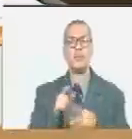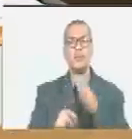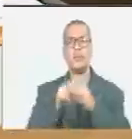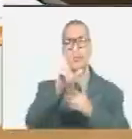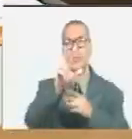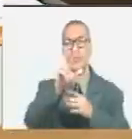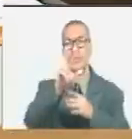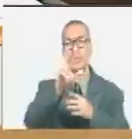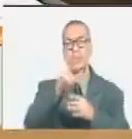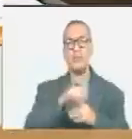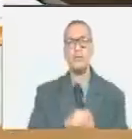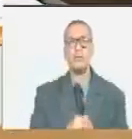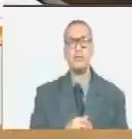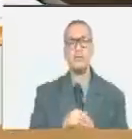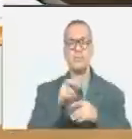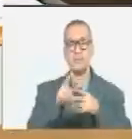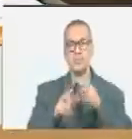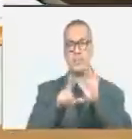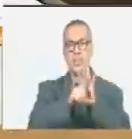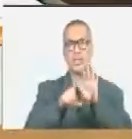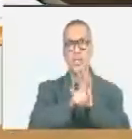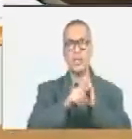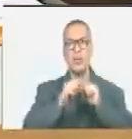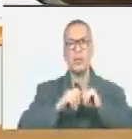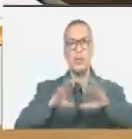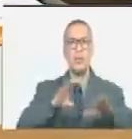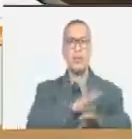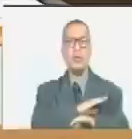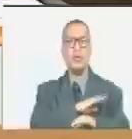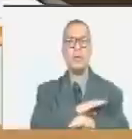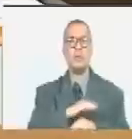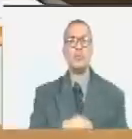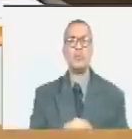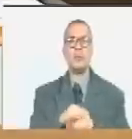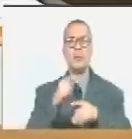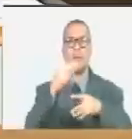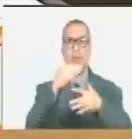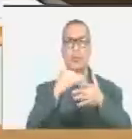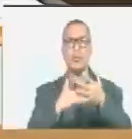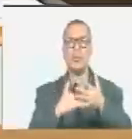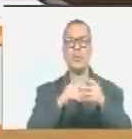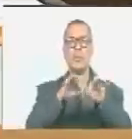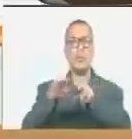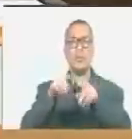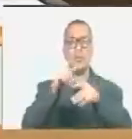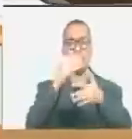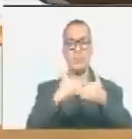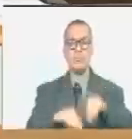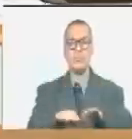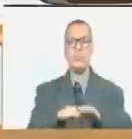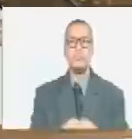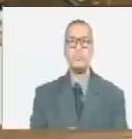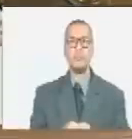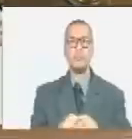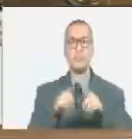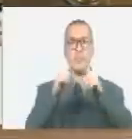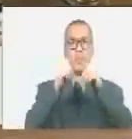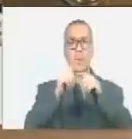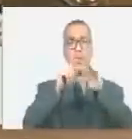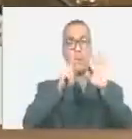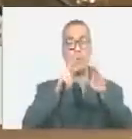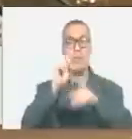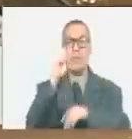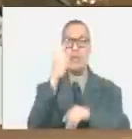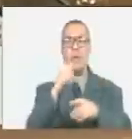tercera de esta ley de extinción de dominio. Siguiente punto, ciudadana secretaria. Centésimo primero,